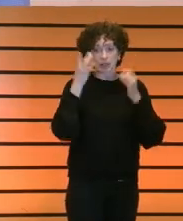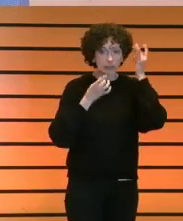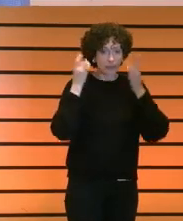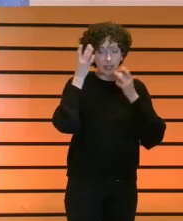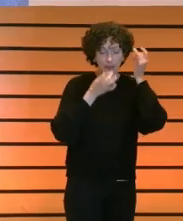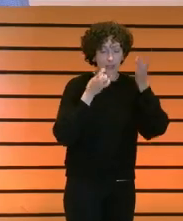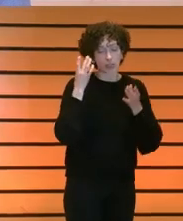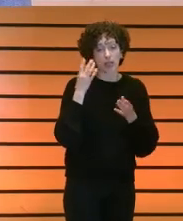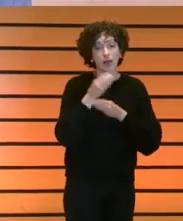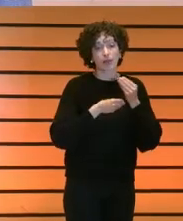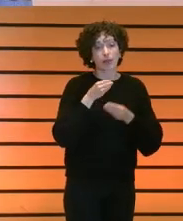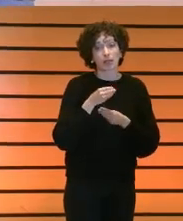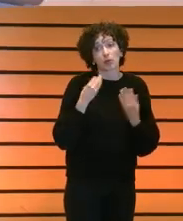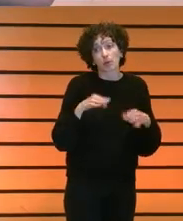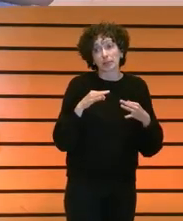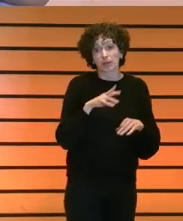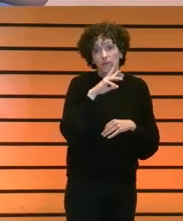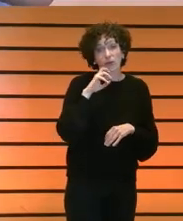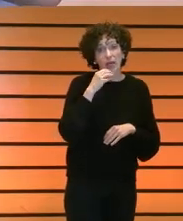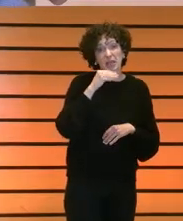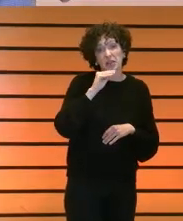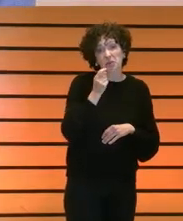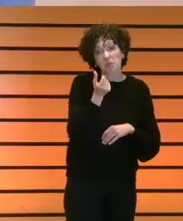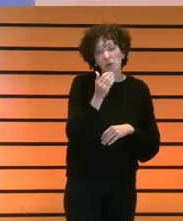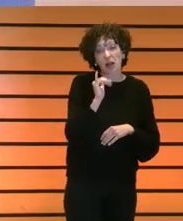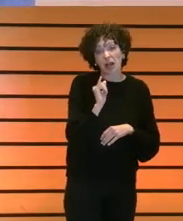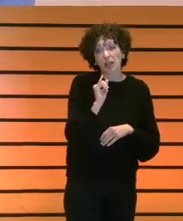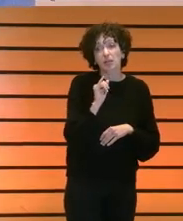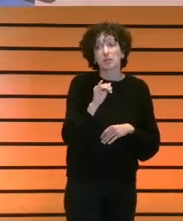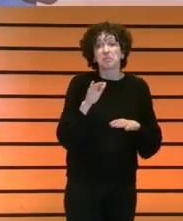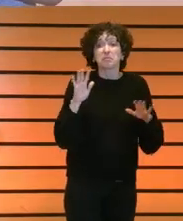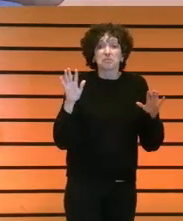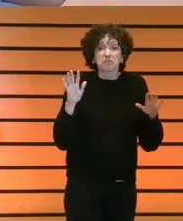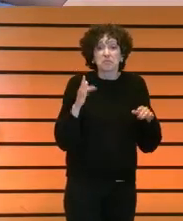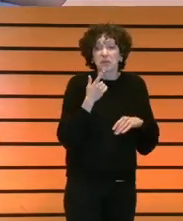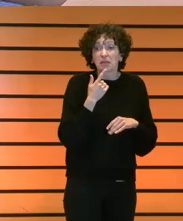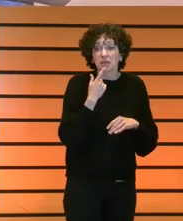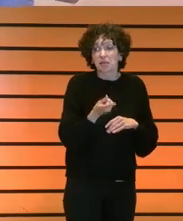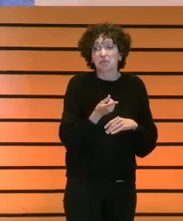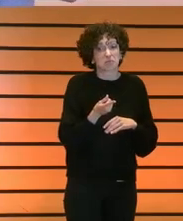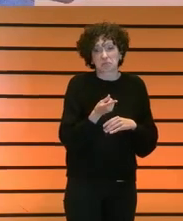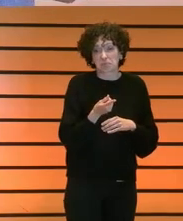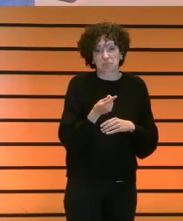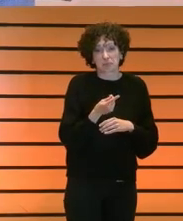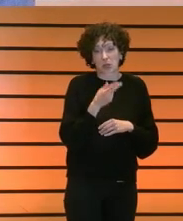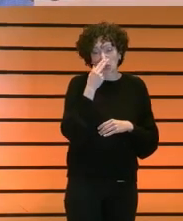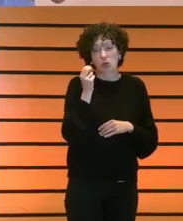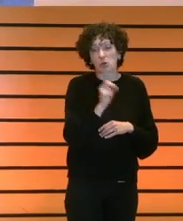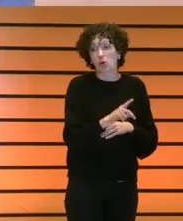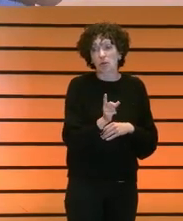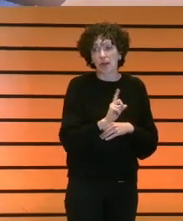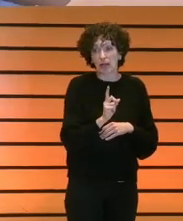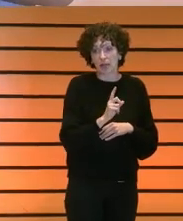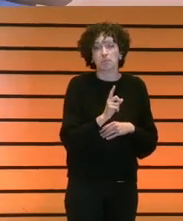que tienen muy poco valor añadido o menos valor añadido y que incluso en teoría estarían casi fuera del mercado. Y pongo un